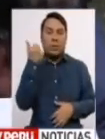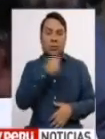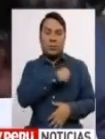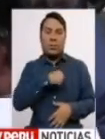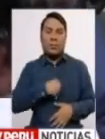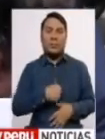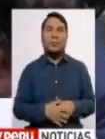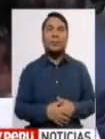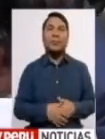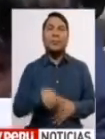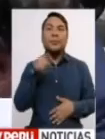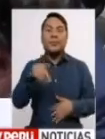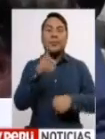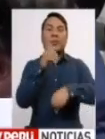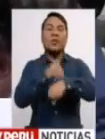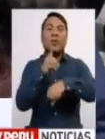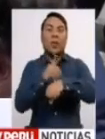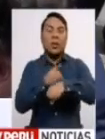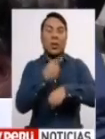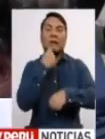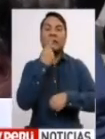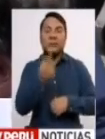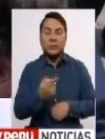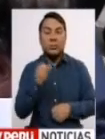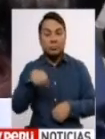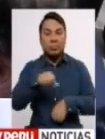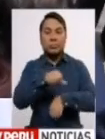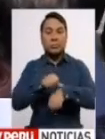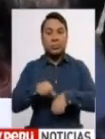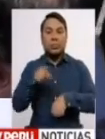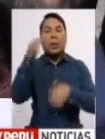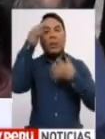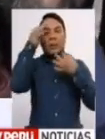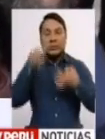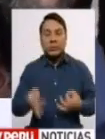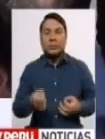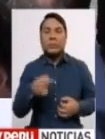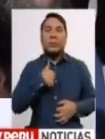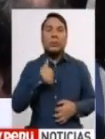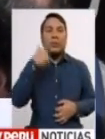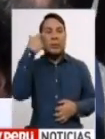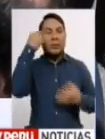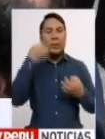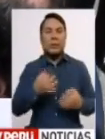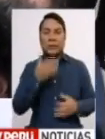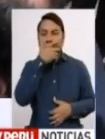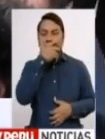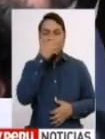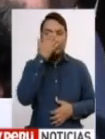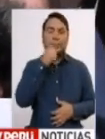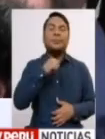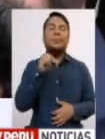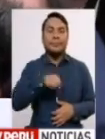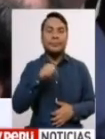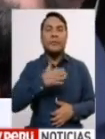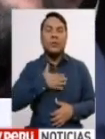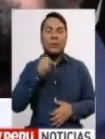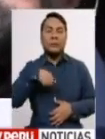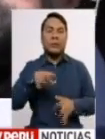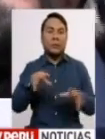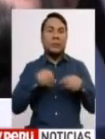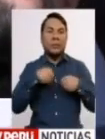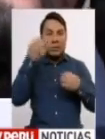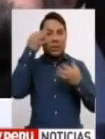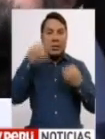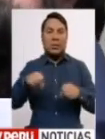tienes? No siento, tienes que tomar las decisiones rápido. Y además, sabiendo que tenía todo un stock de profesionales del más alto